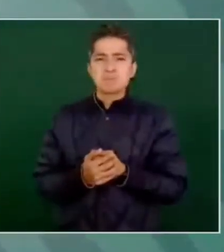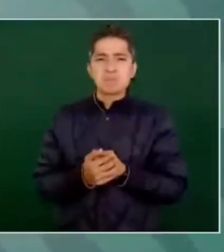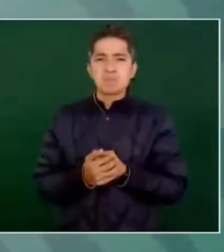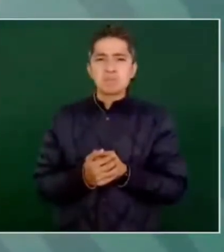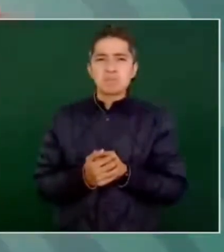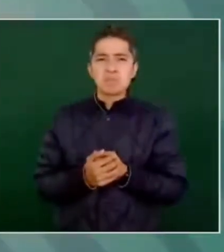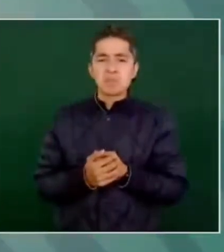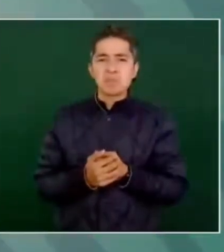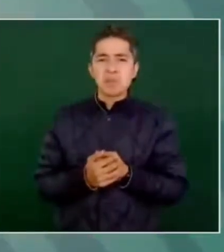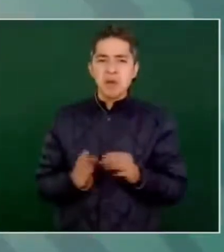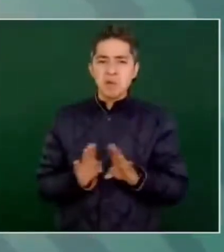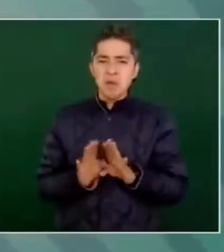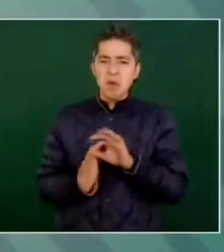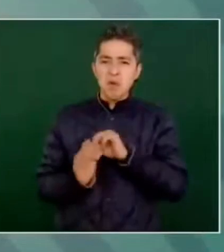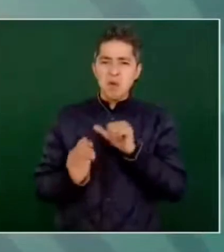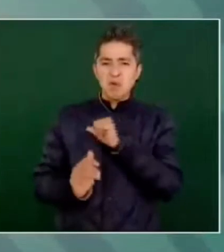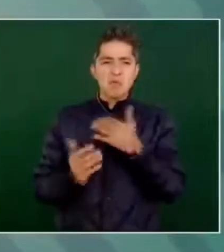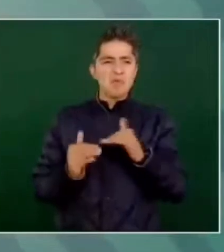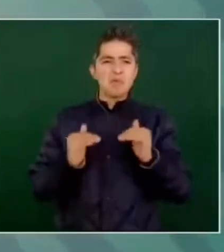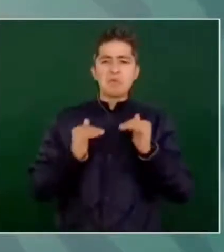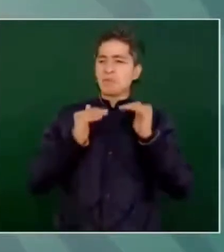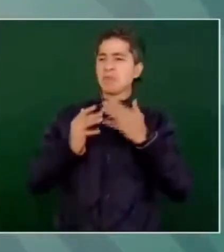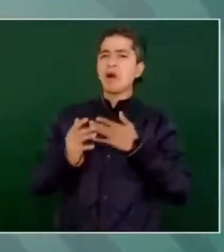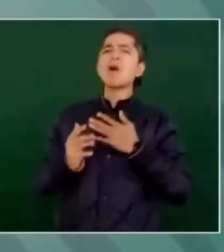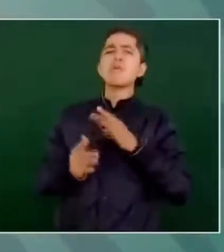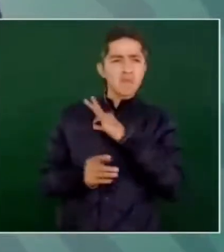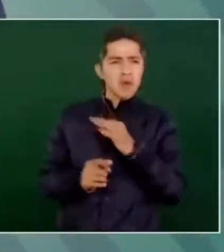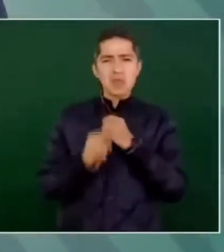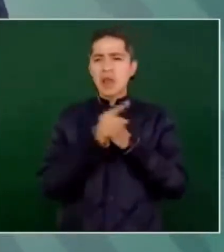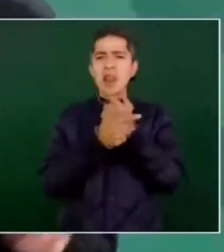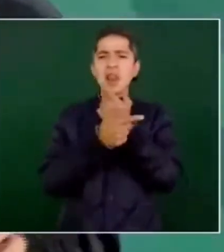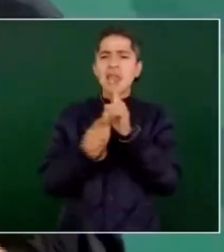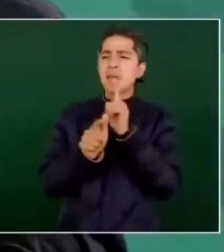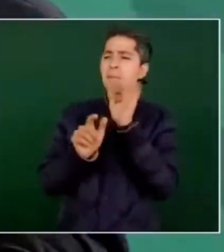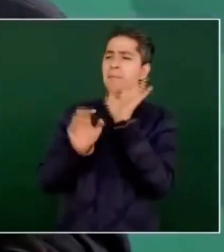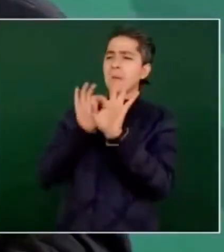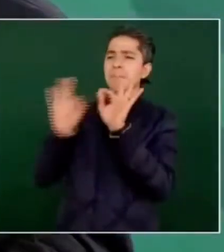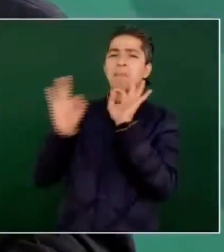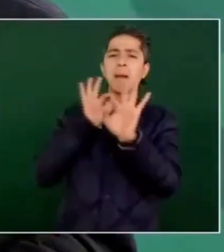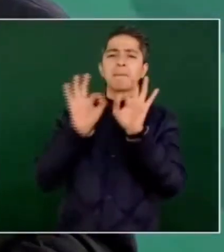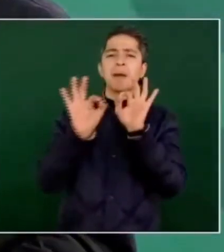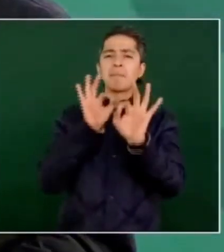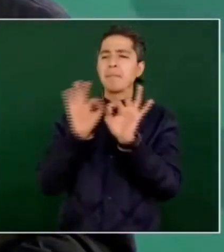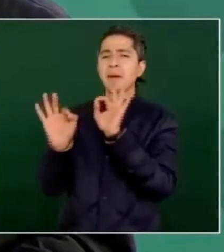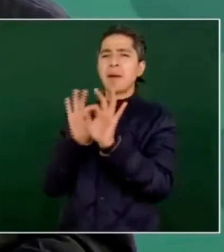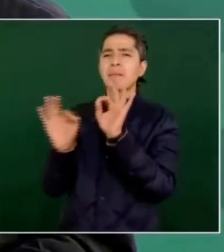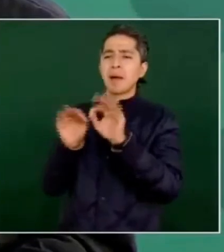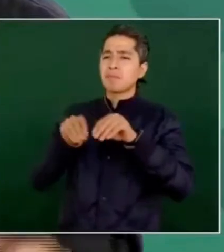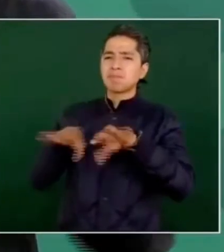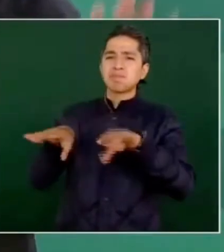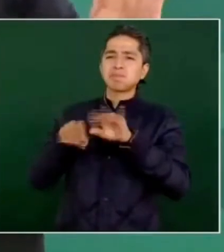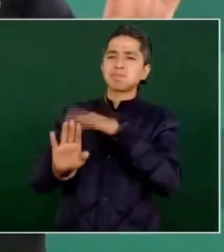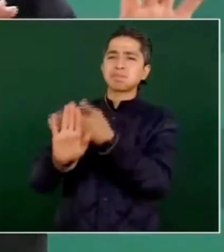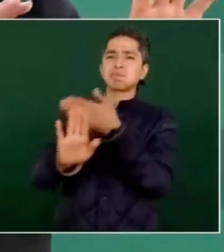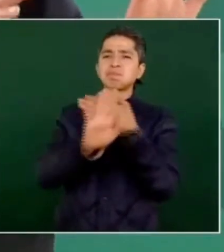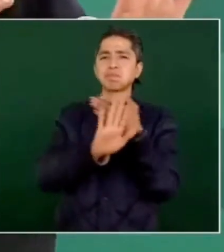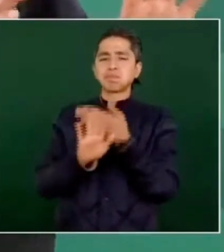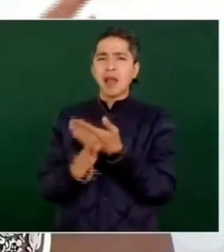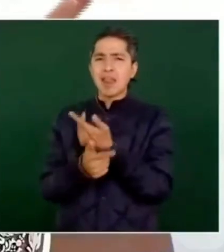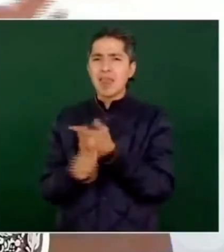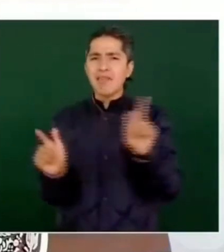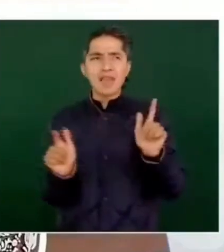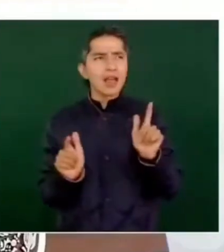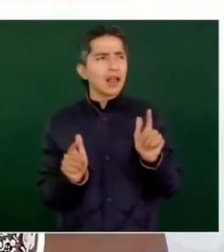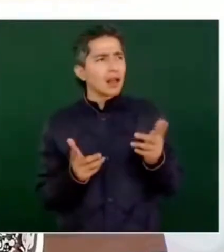Ellos, ¿sí?, pueden calumniar libremente a quien quiera. Bueno, ¿por